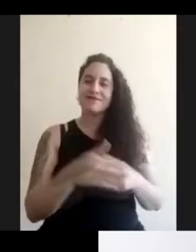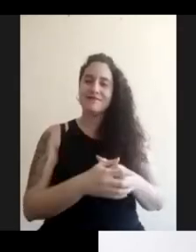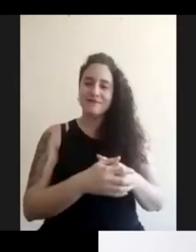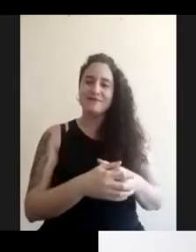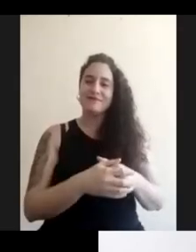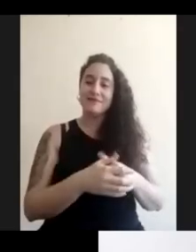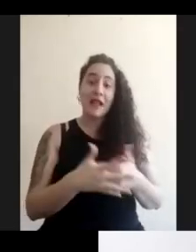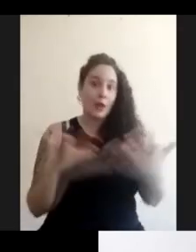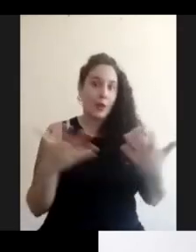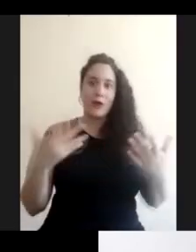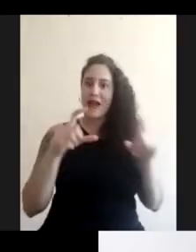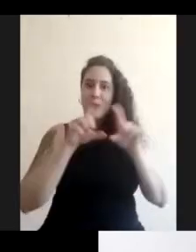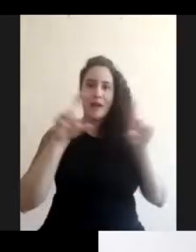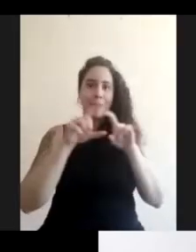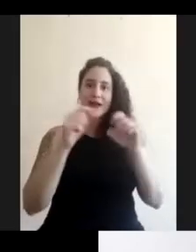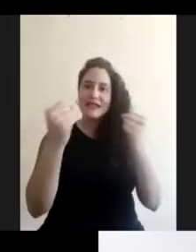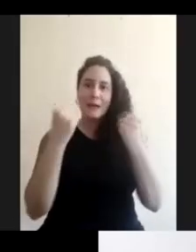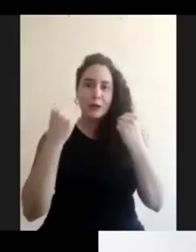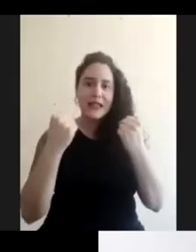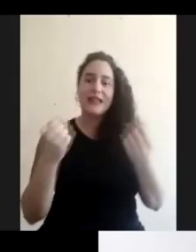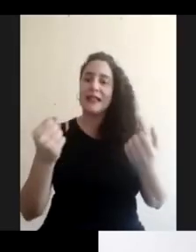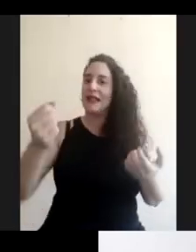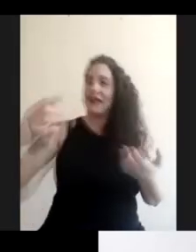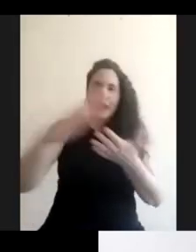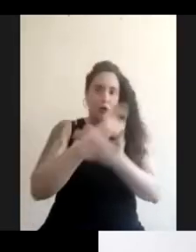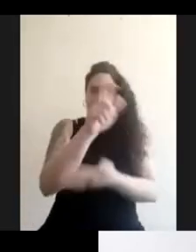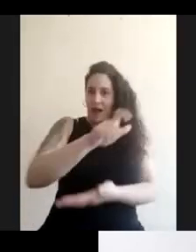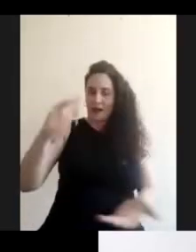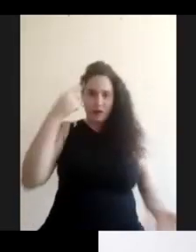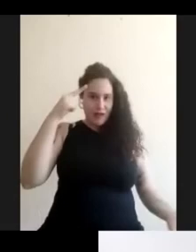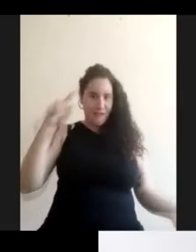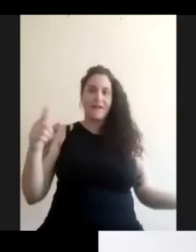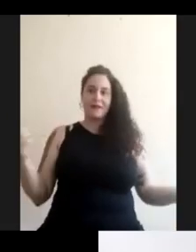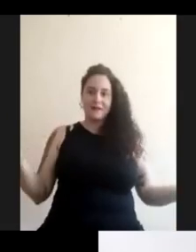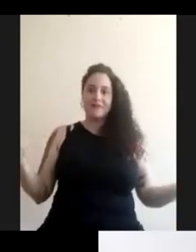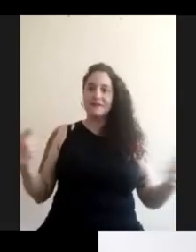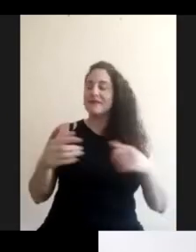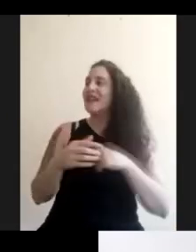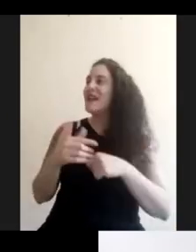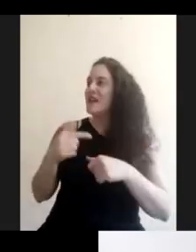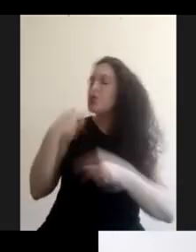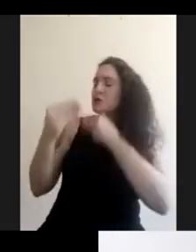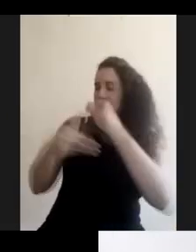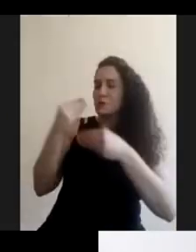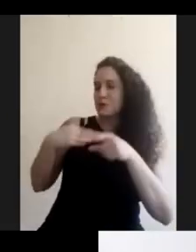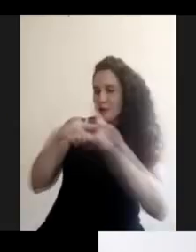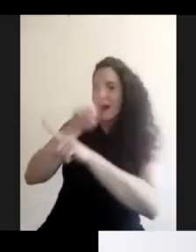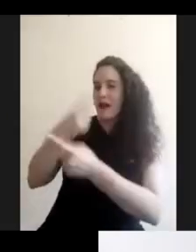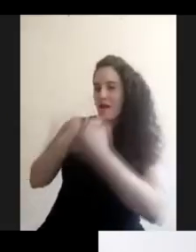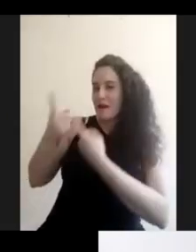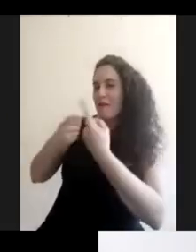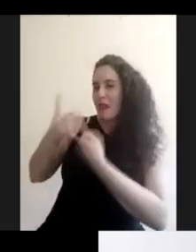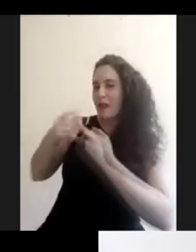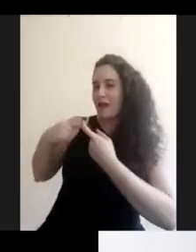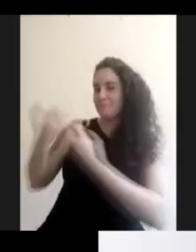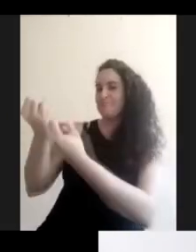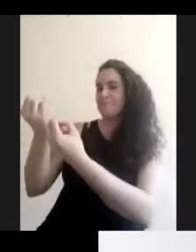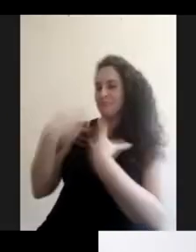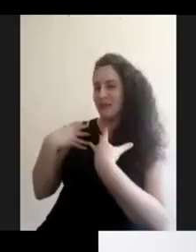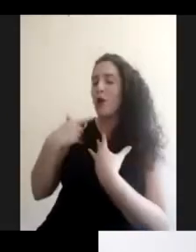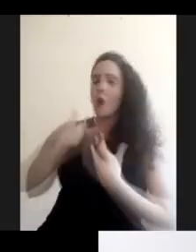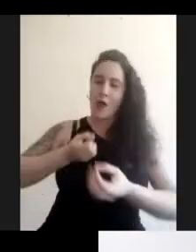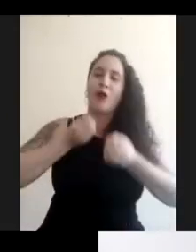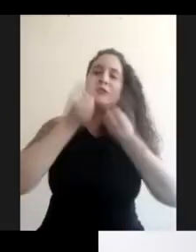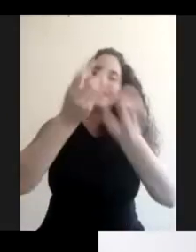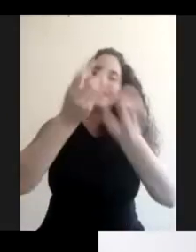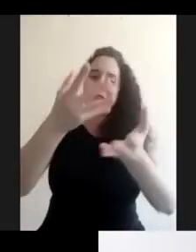Que es una empresa potente, que lo sabemos todo el mundo. Yo he hecho una averiguación y lo voy a decir para que lo sepa todo el